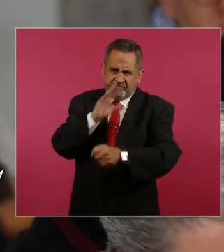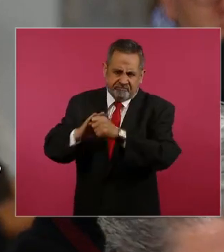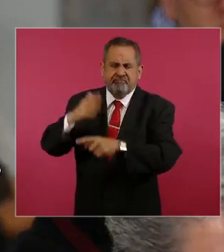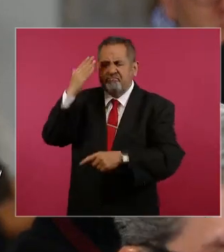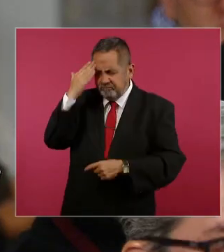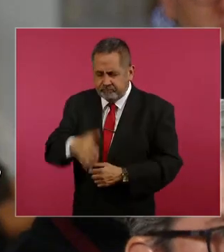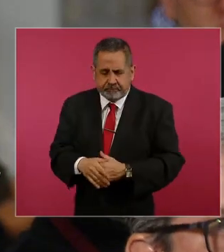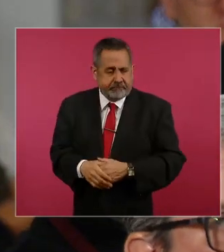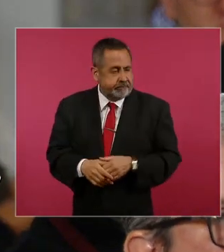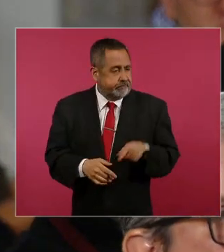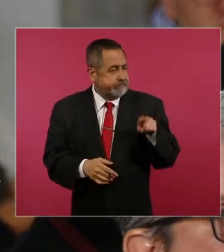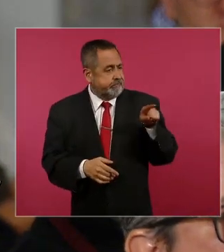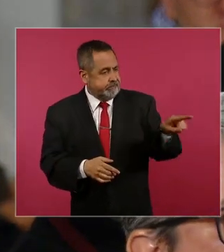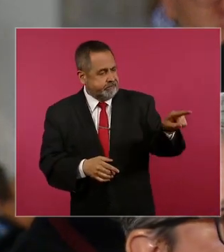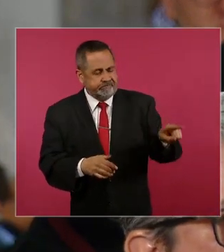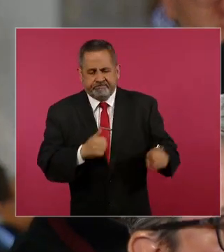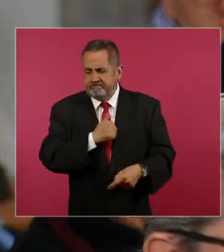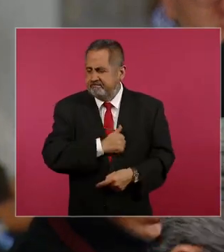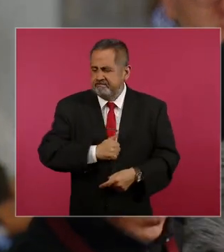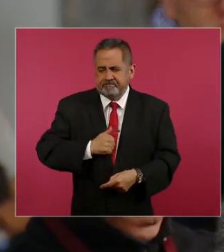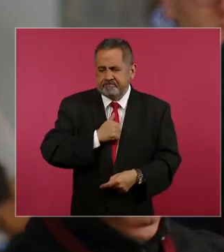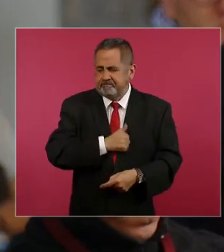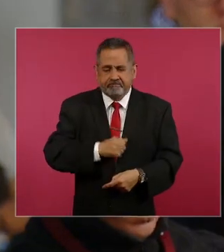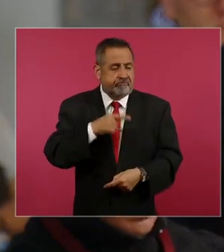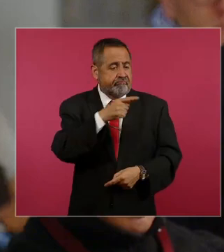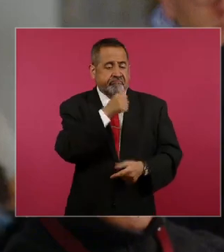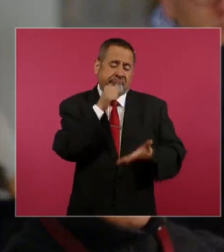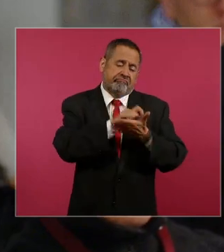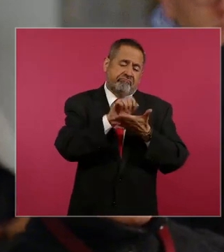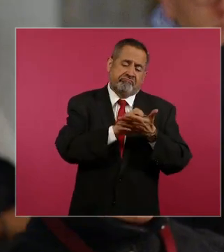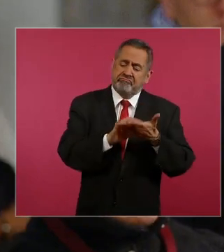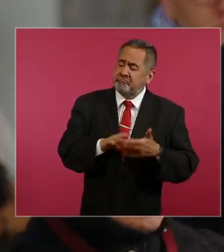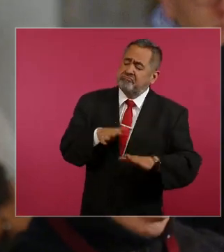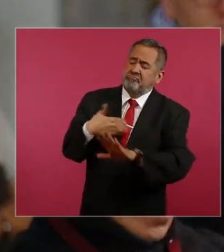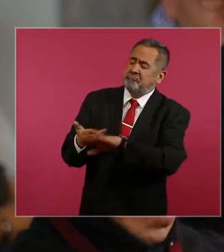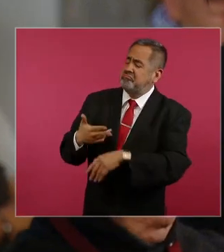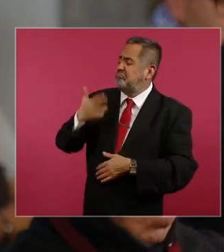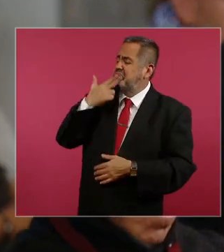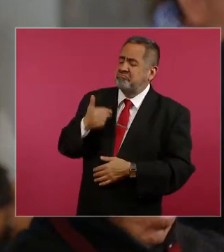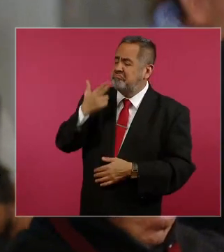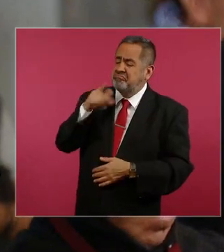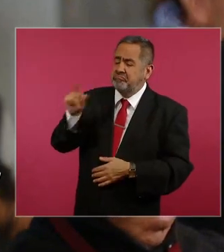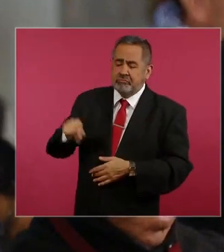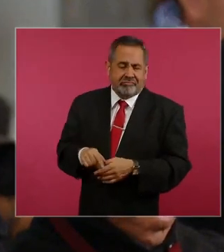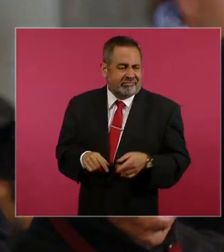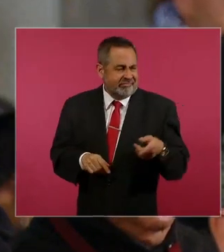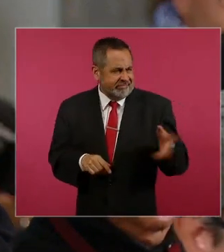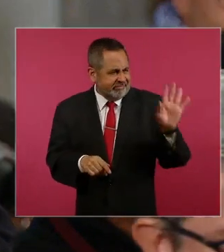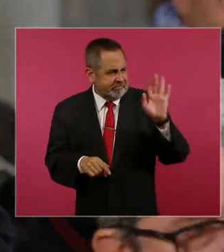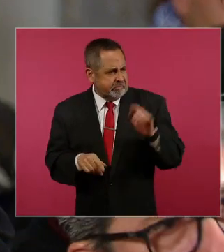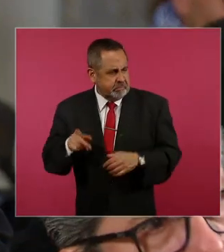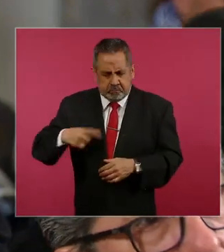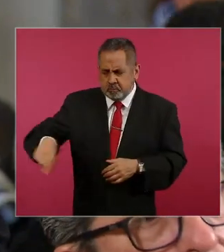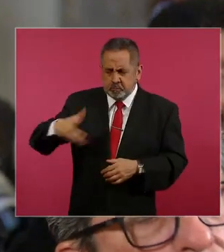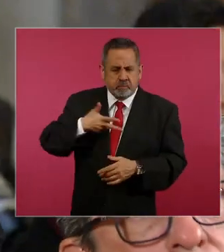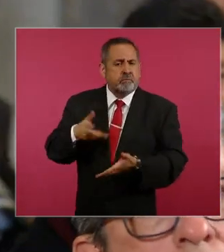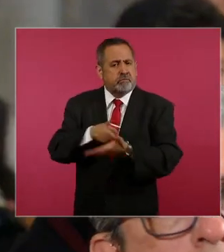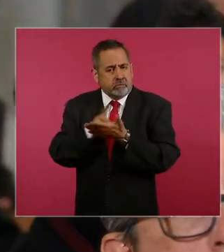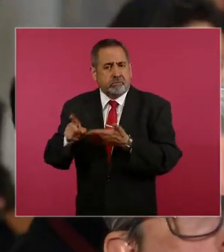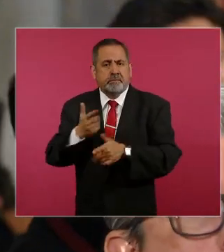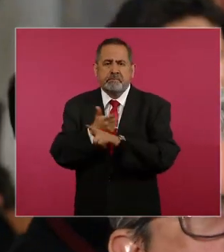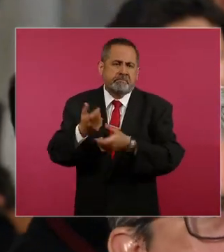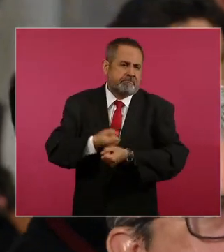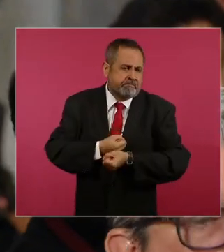Es lamentable que usted haya optado por desacreditar a personas que simplemente ejercen su derecho a la